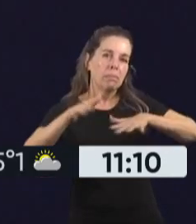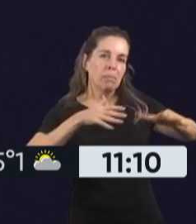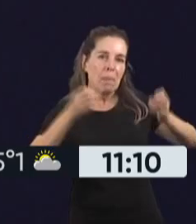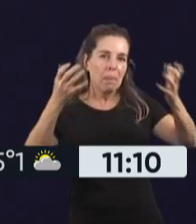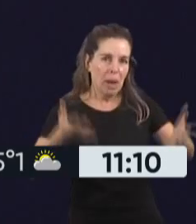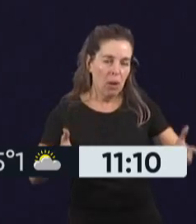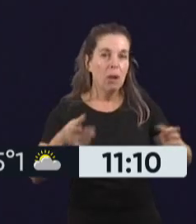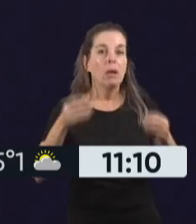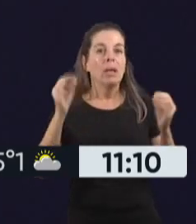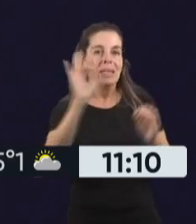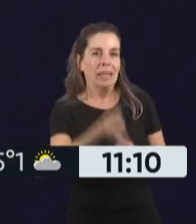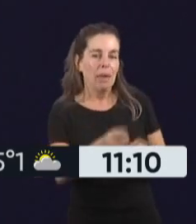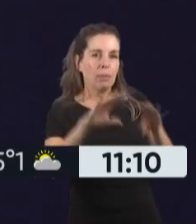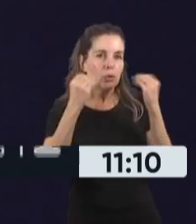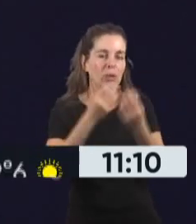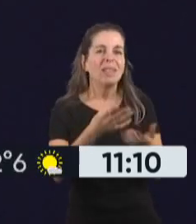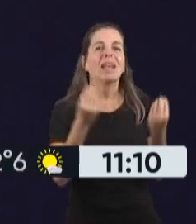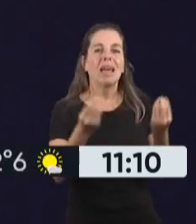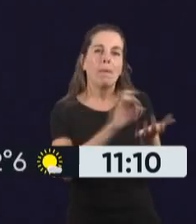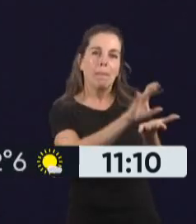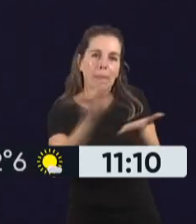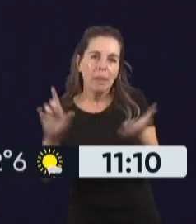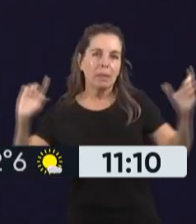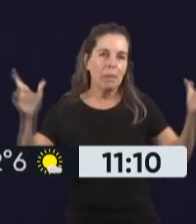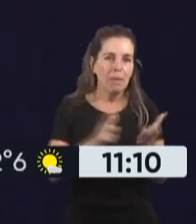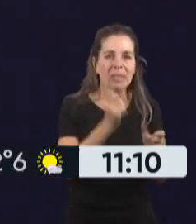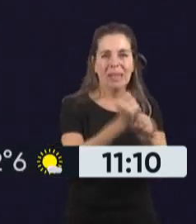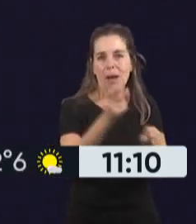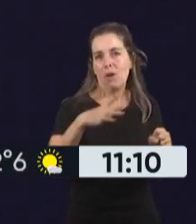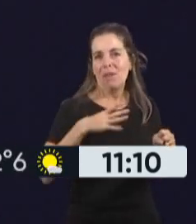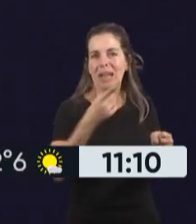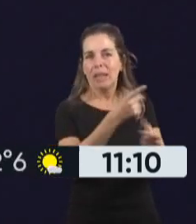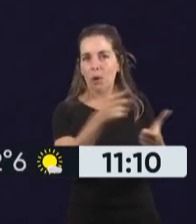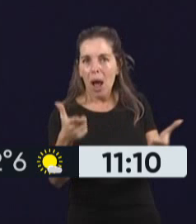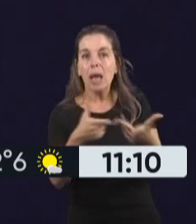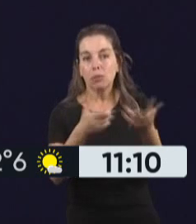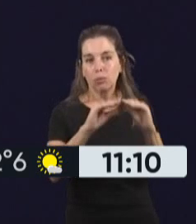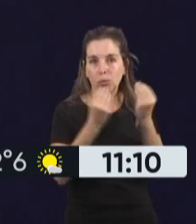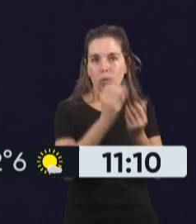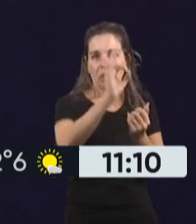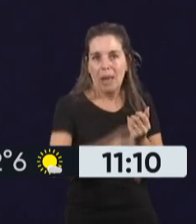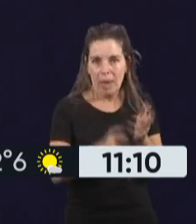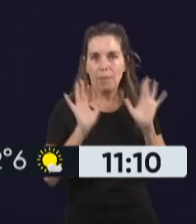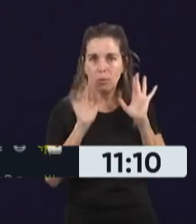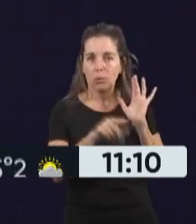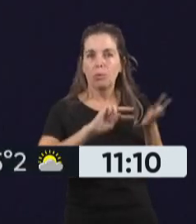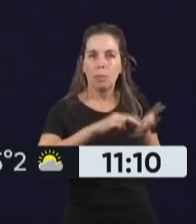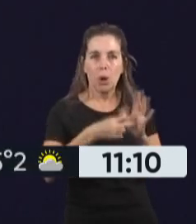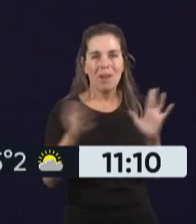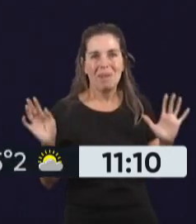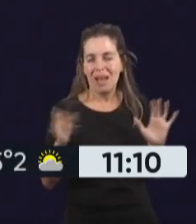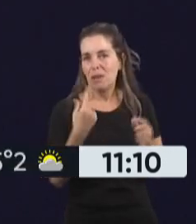La cifra de desempleo, digamos, por supuesto que es una mala noticia, no hay mucho que uno pueda aclarar o ampliar en